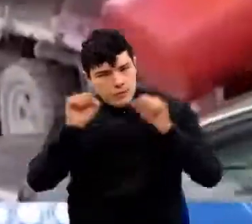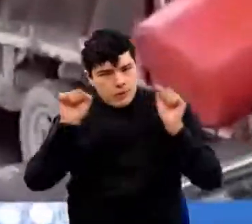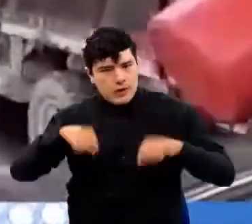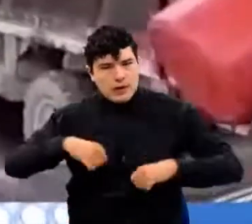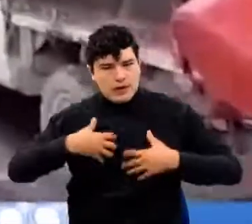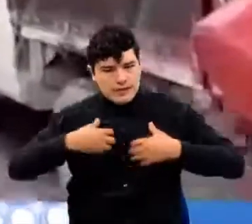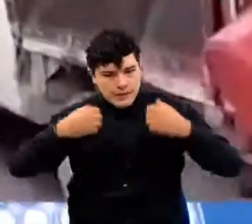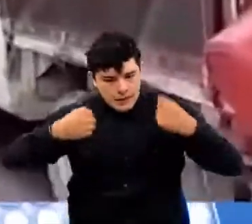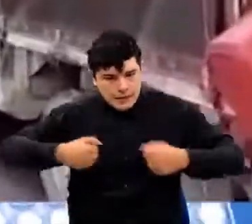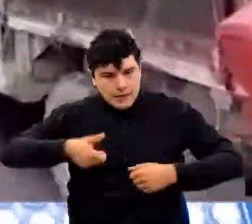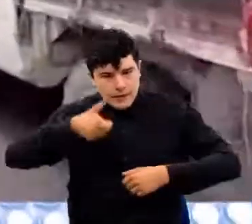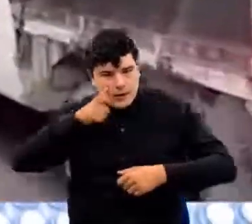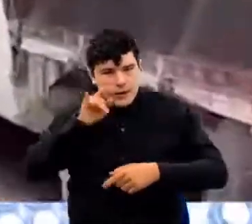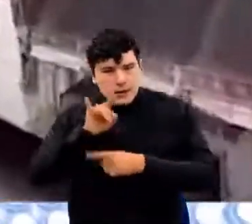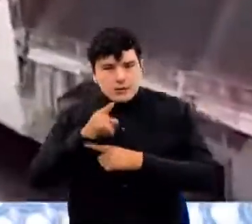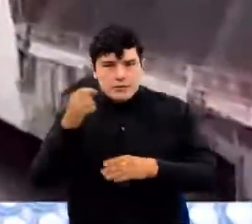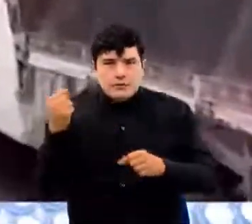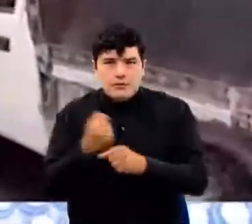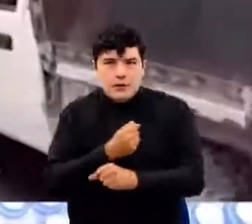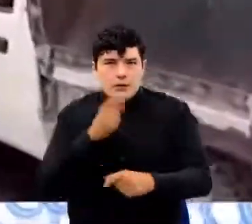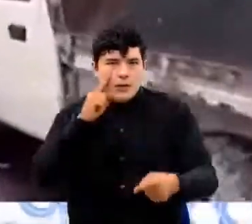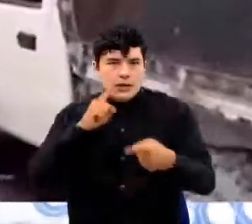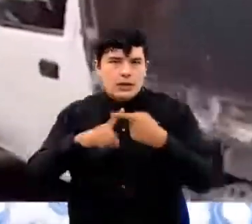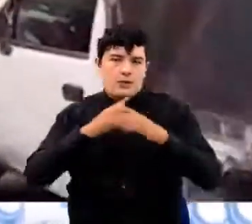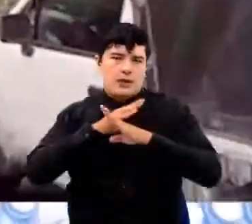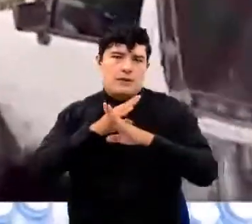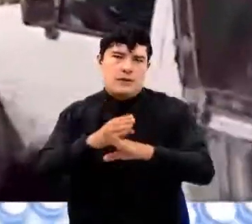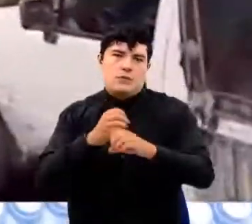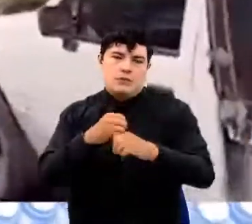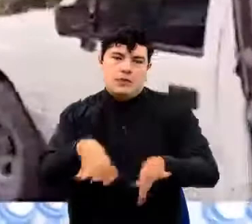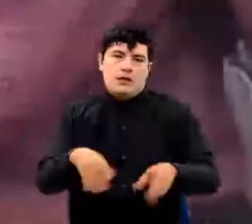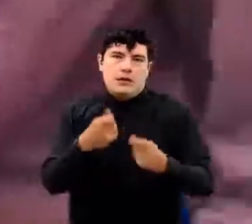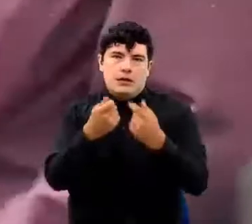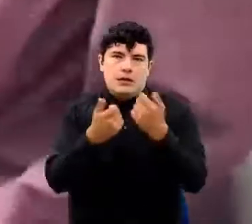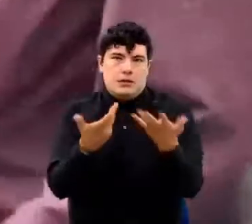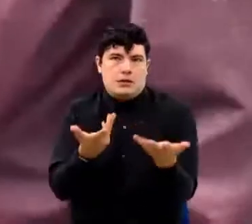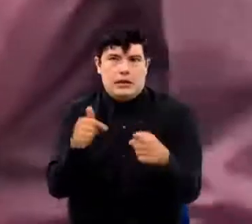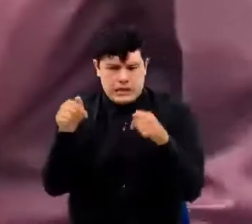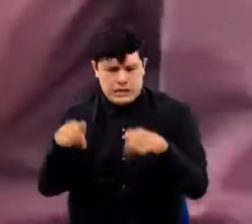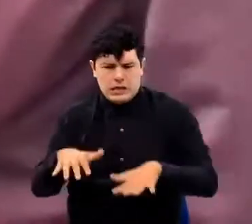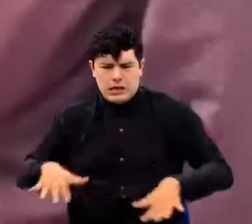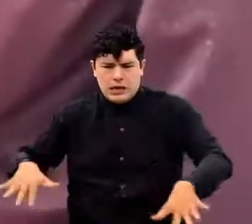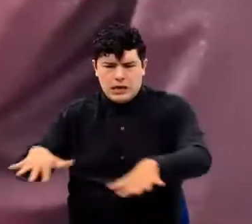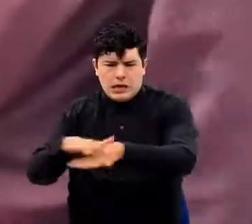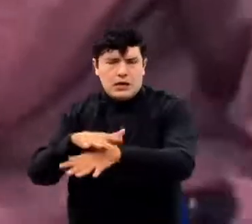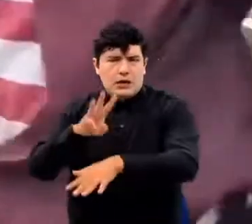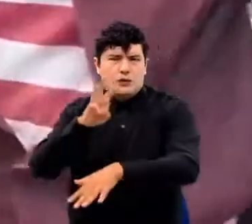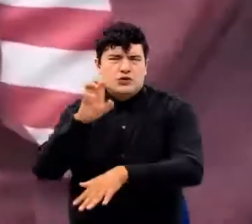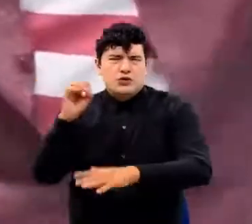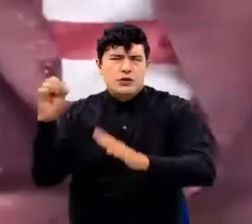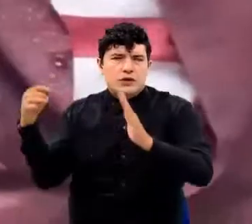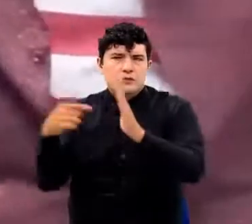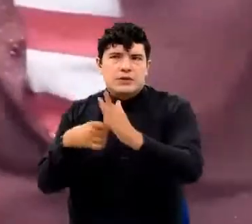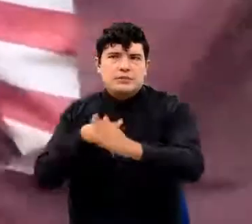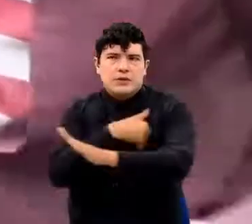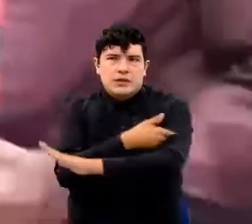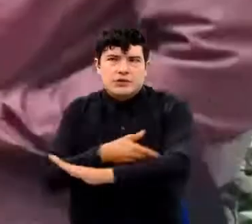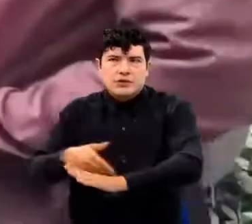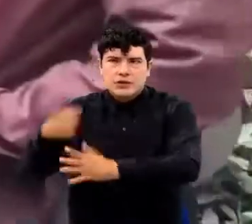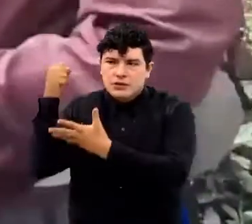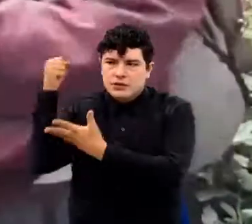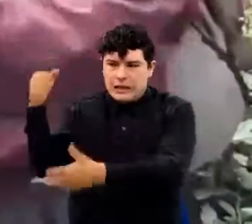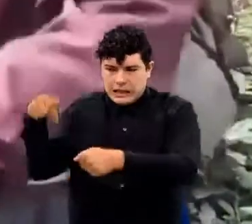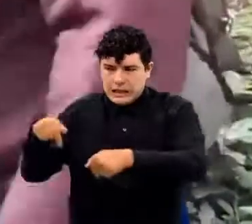de los trabajos y se eviten más pérdidas económicas. Aquí se han invertido casi 800 mil millones de pesos. Esto era para que fuera un